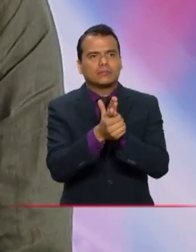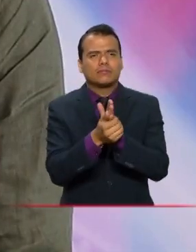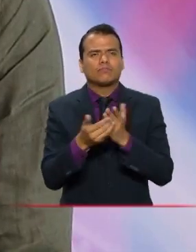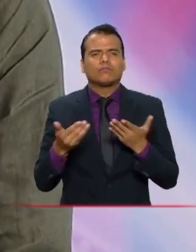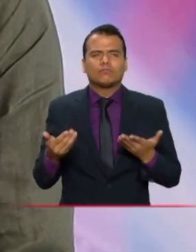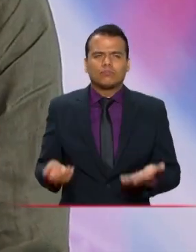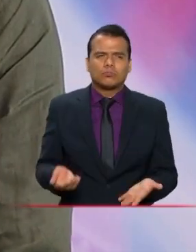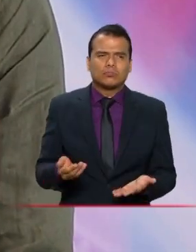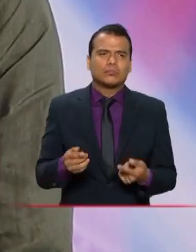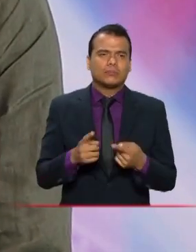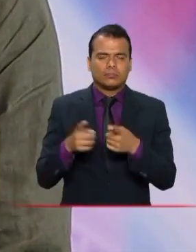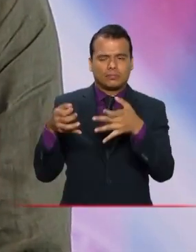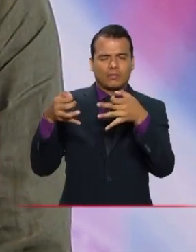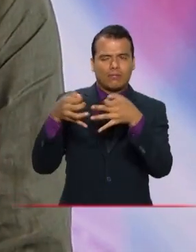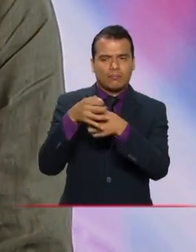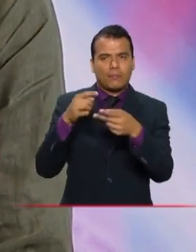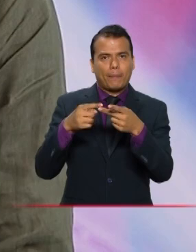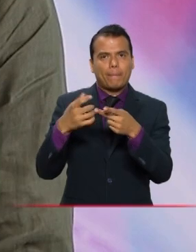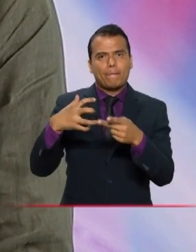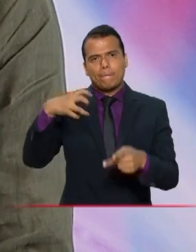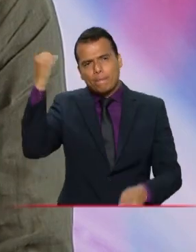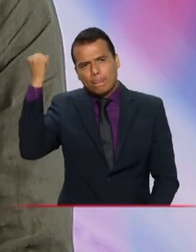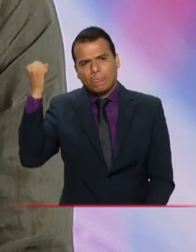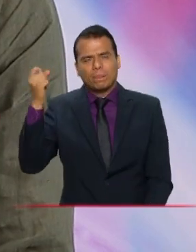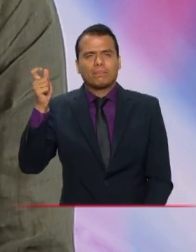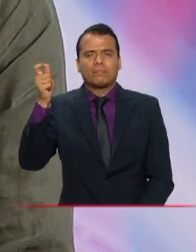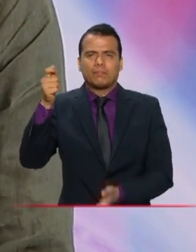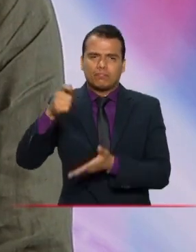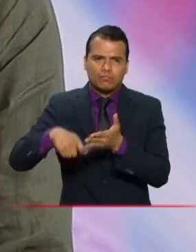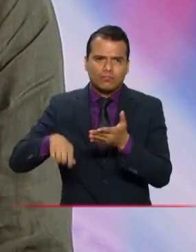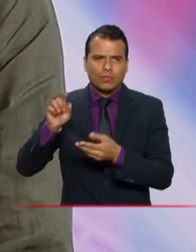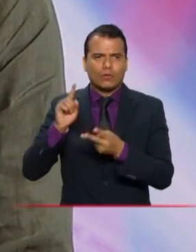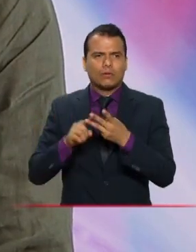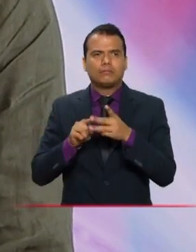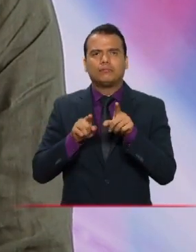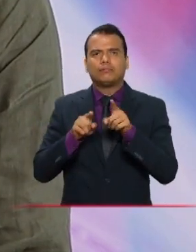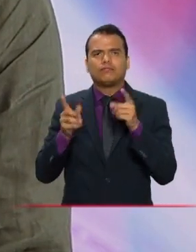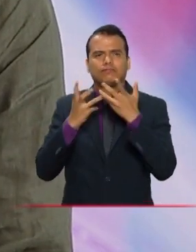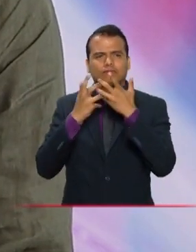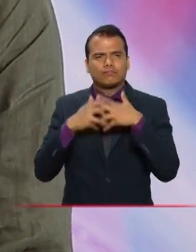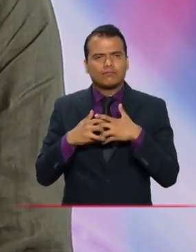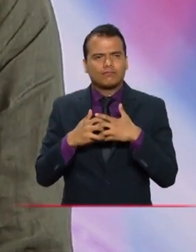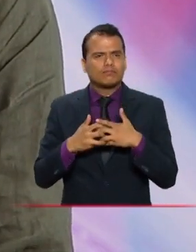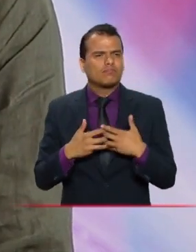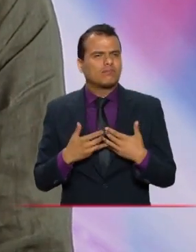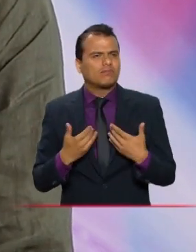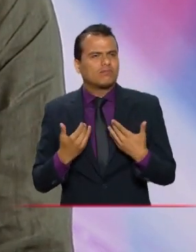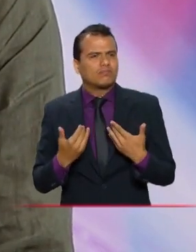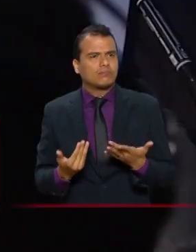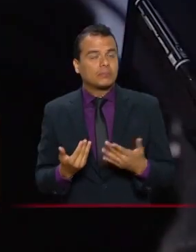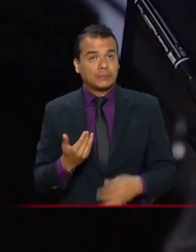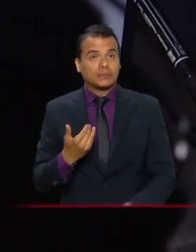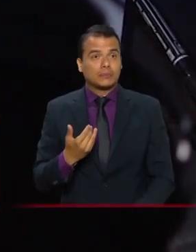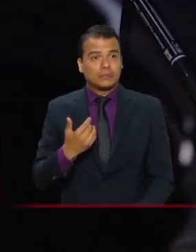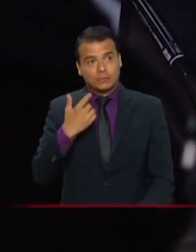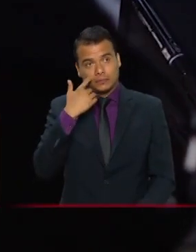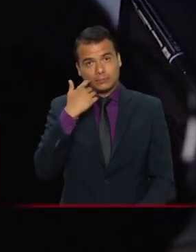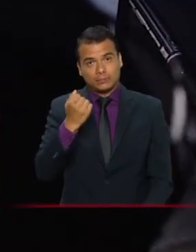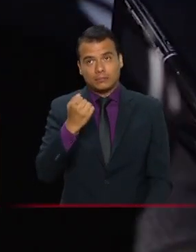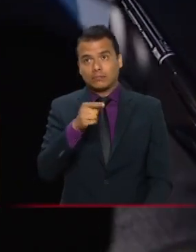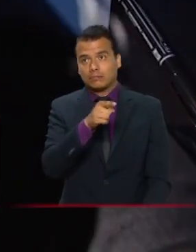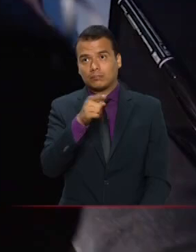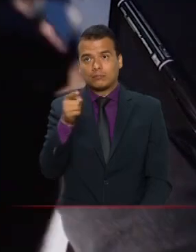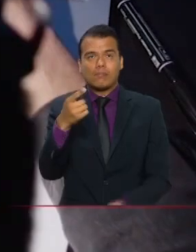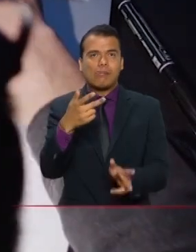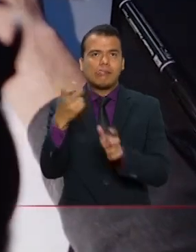suplantación, robo de credenciales, por ejemplo, y a nivel de empresas tenemos una tendencia creciente en el robo de